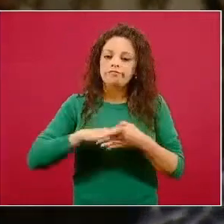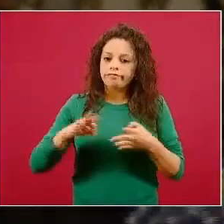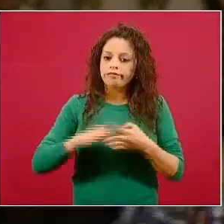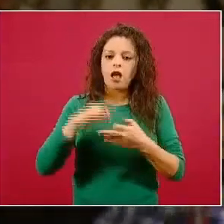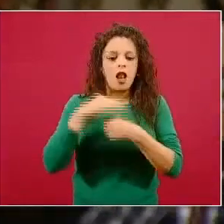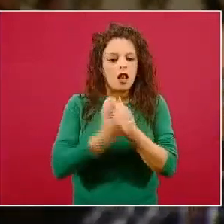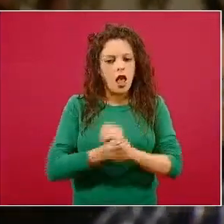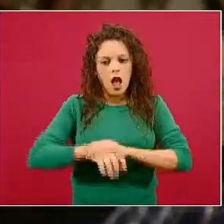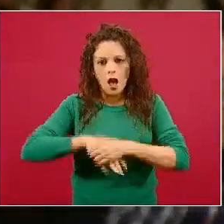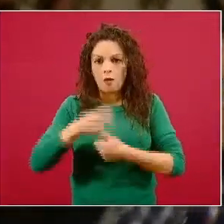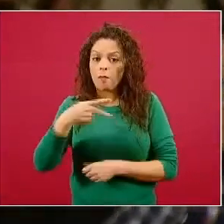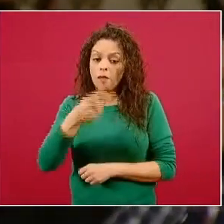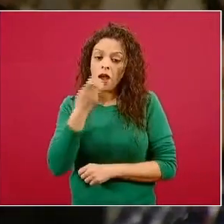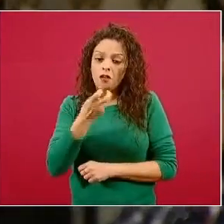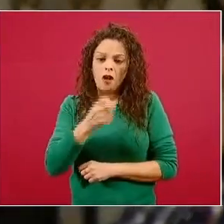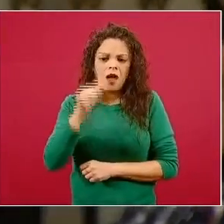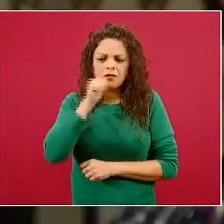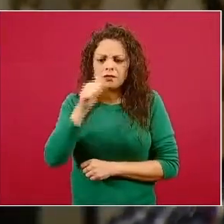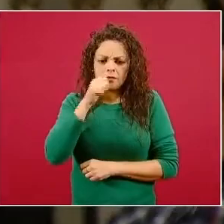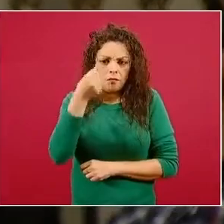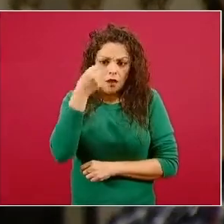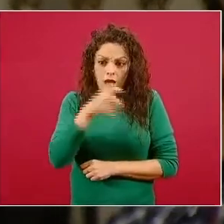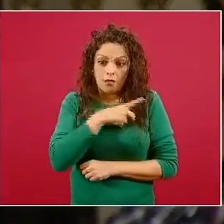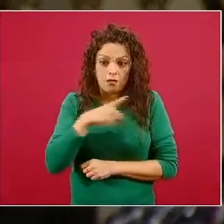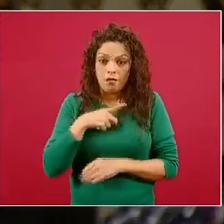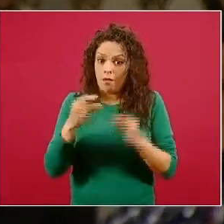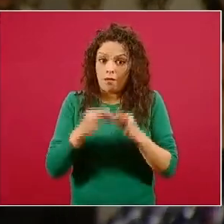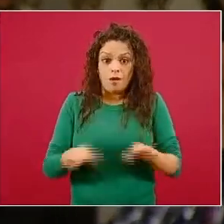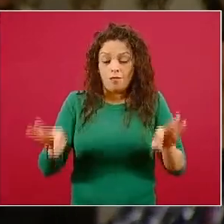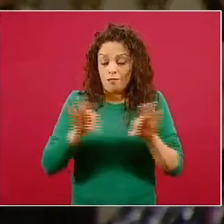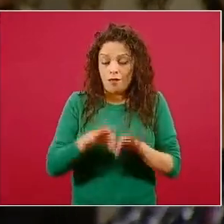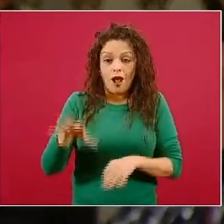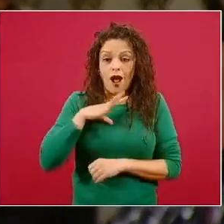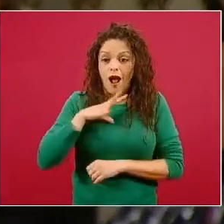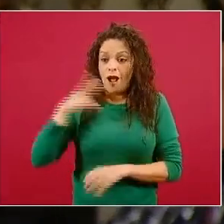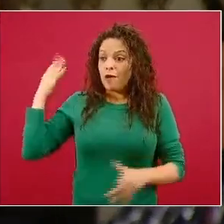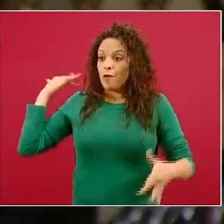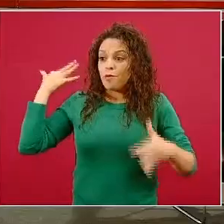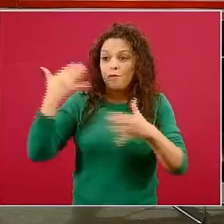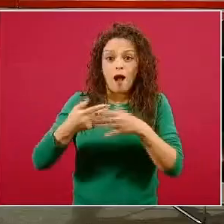parece que debería ser indispensable desde siempre. Digo, hay experiencias históricas al